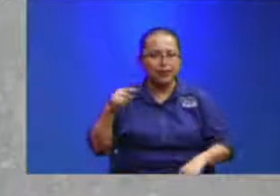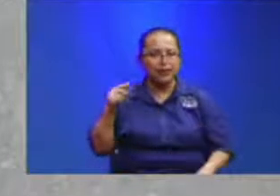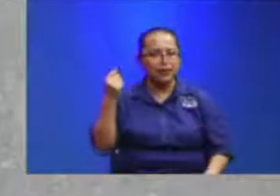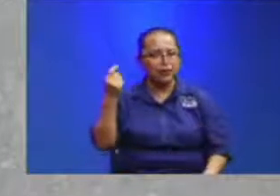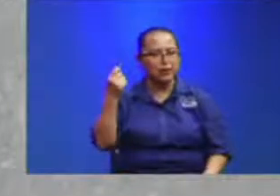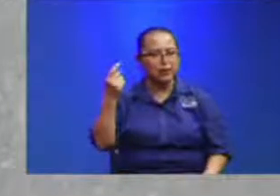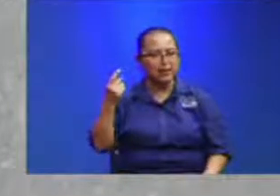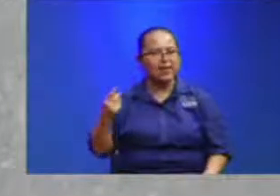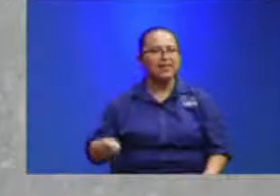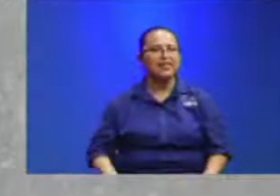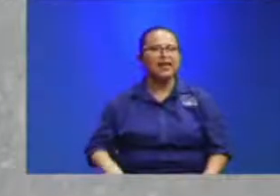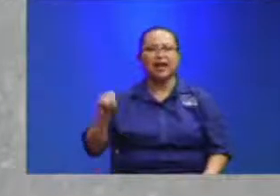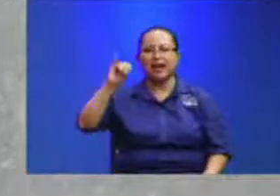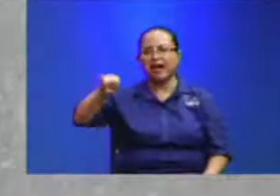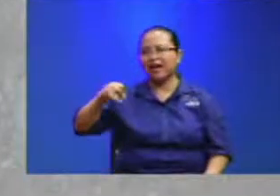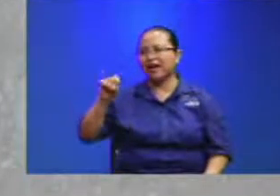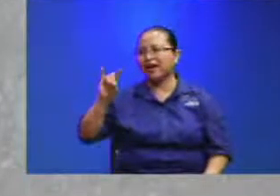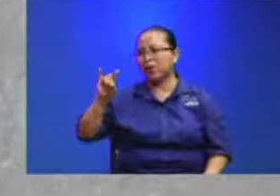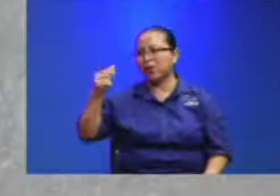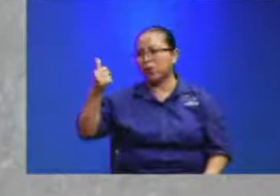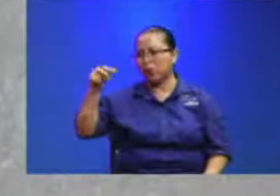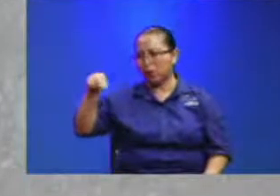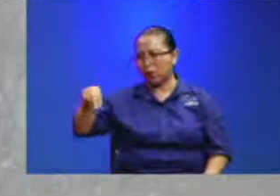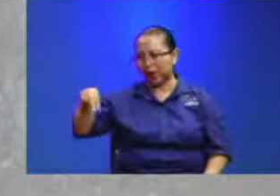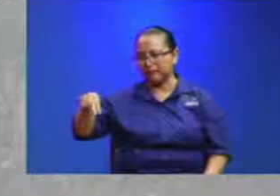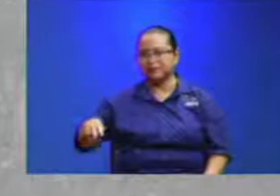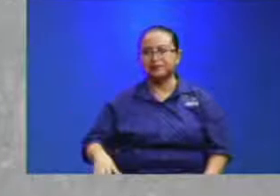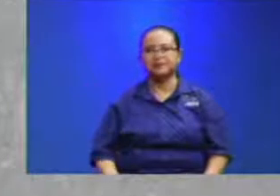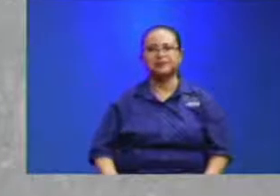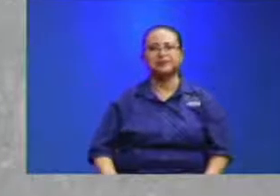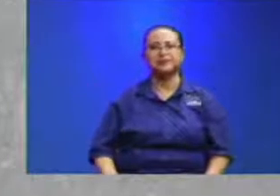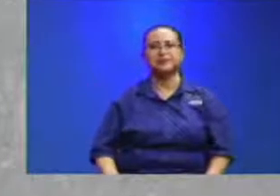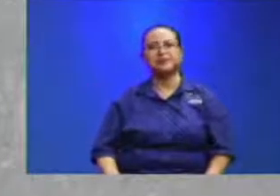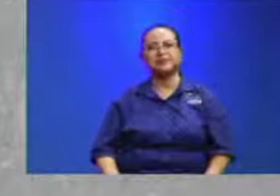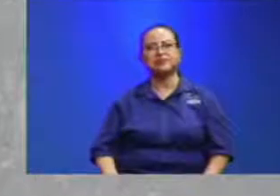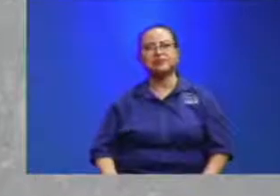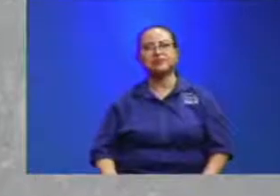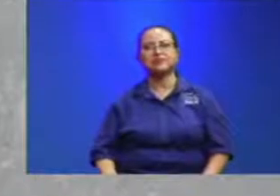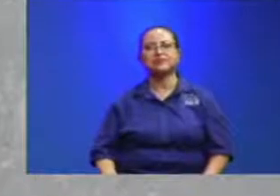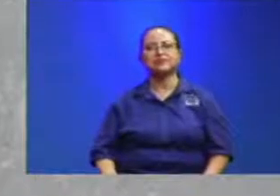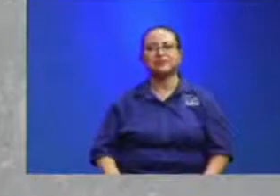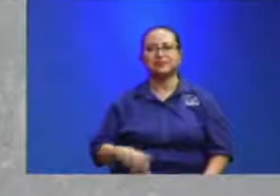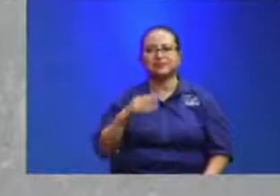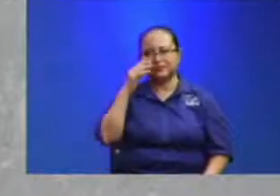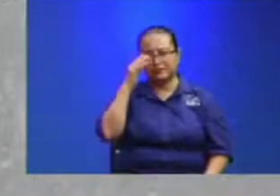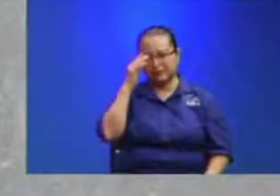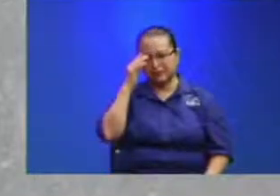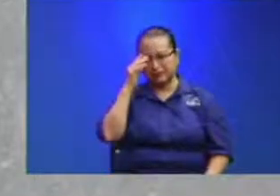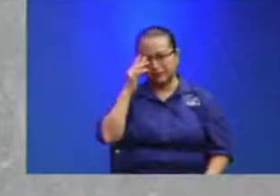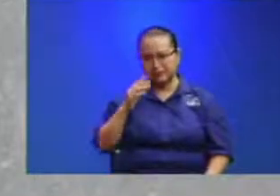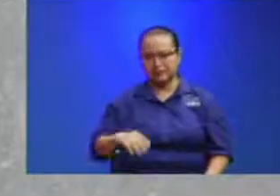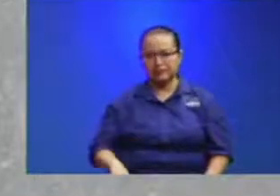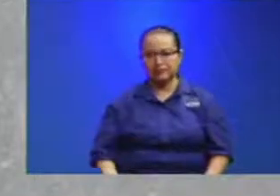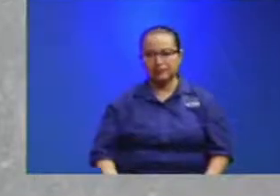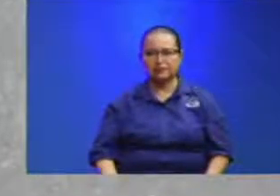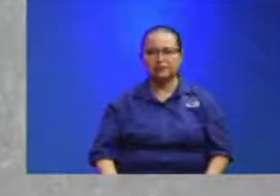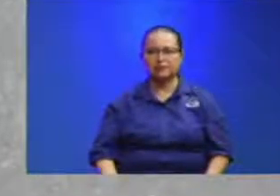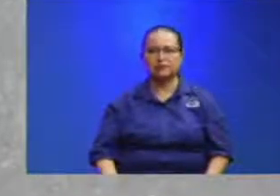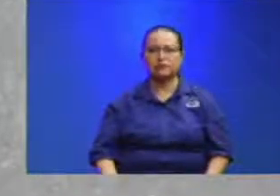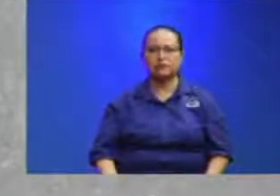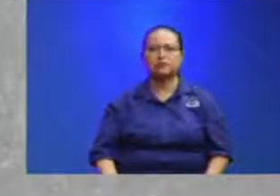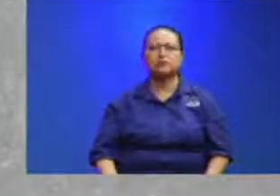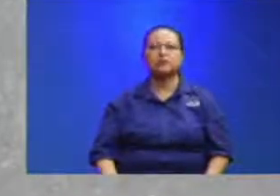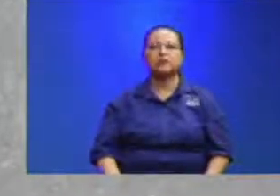los versículos que están cercanos y josué con su eje es verdad o es jueces no es josué tiene que ser josué